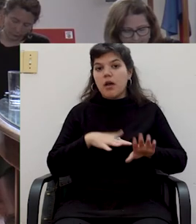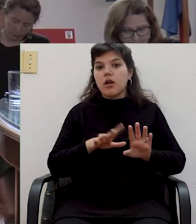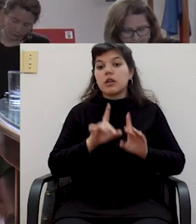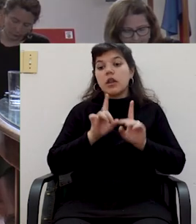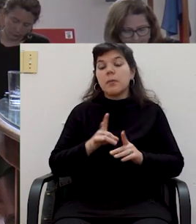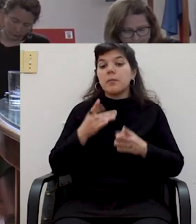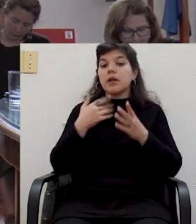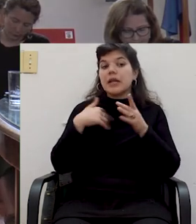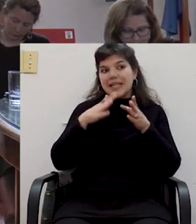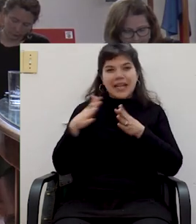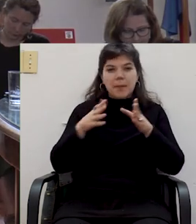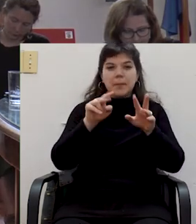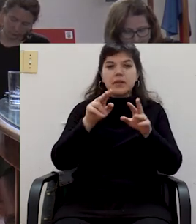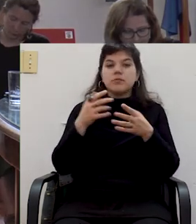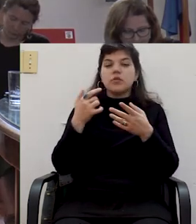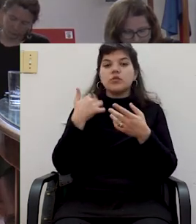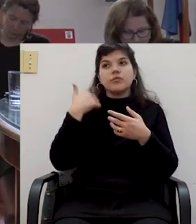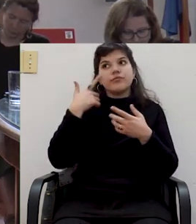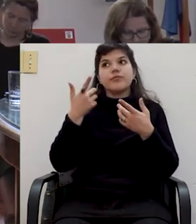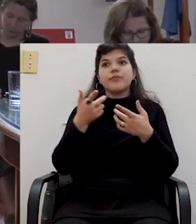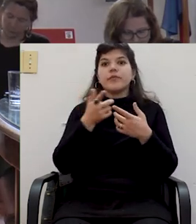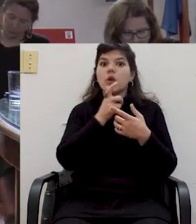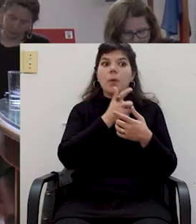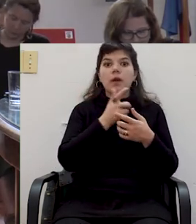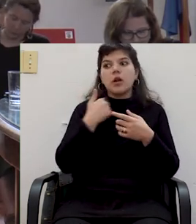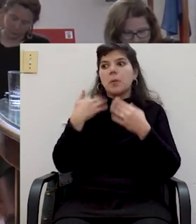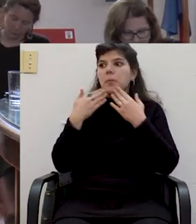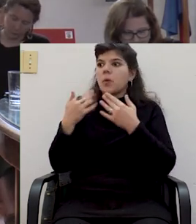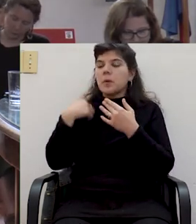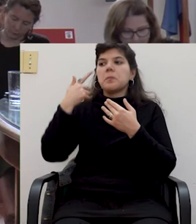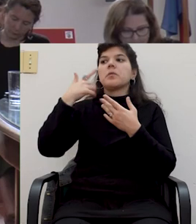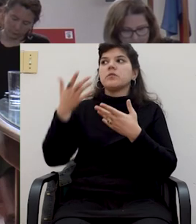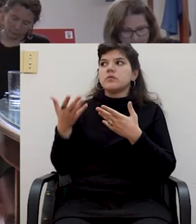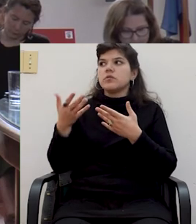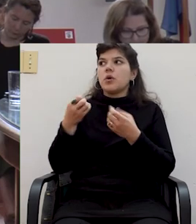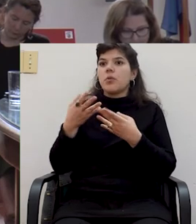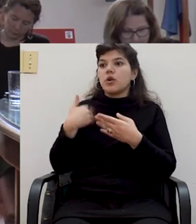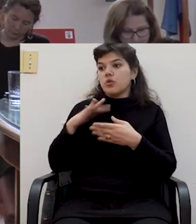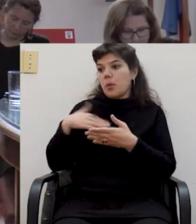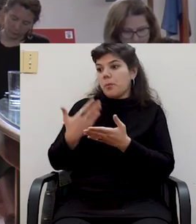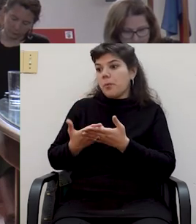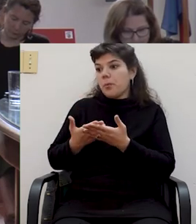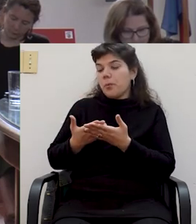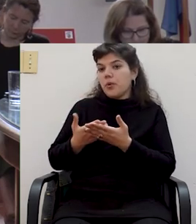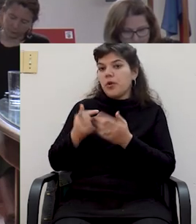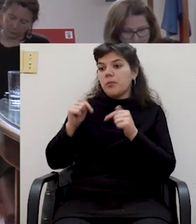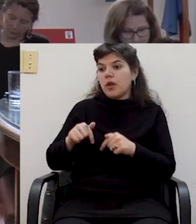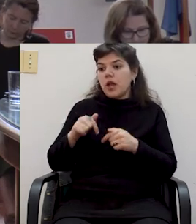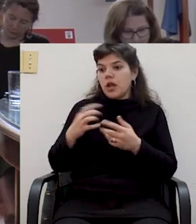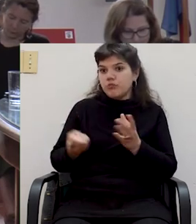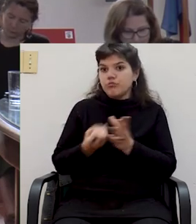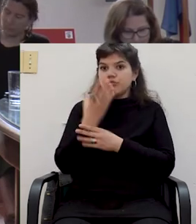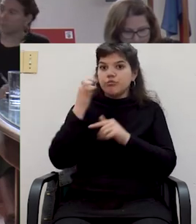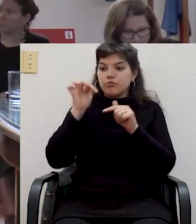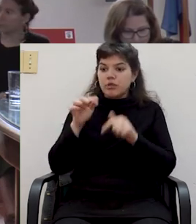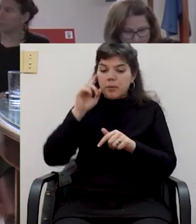Y también en ese sentido empiezo desde ese comentario la pregunta, porque creo que el proponernos que esto forme parte